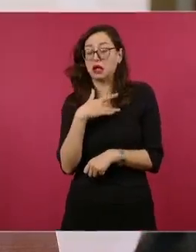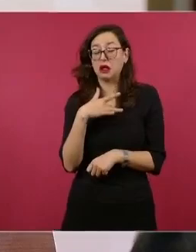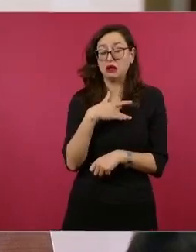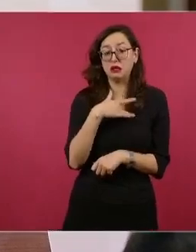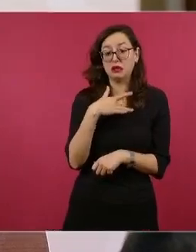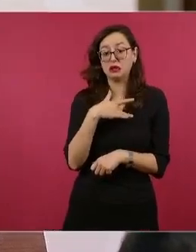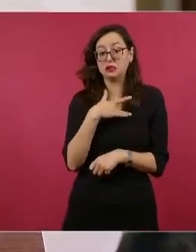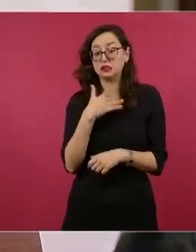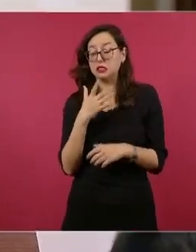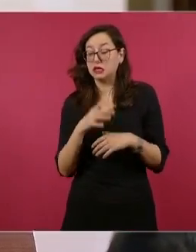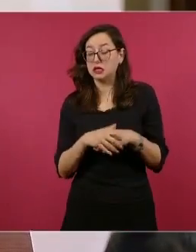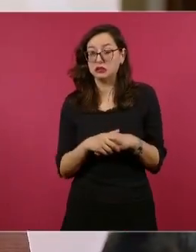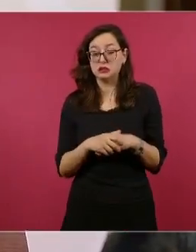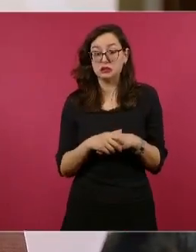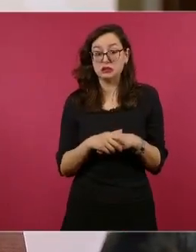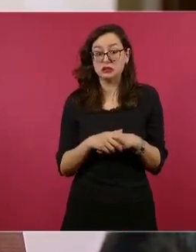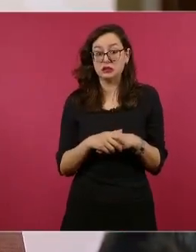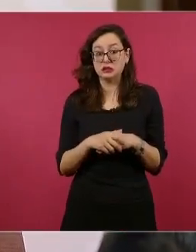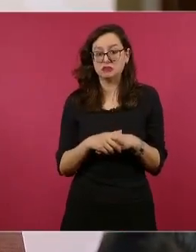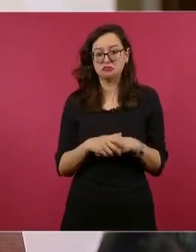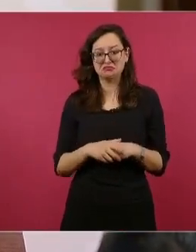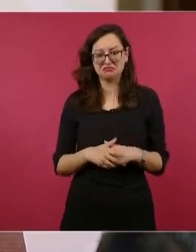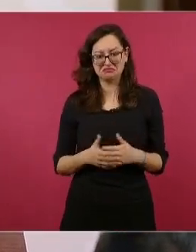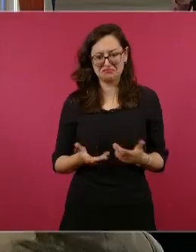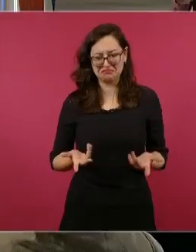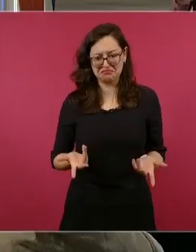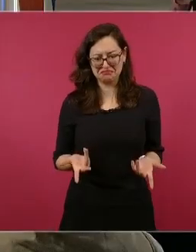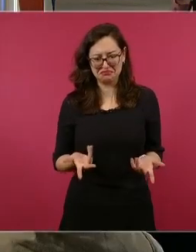nos va afectar en nuestra moneda. Miren,